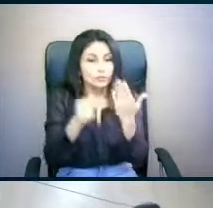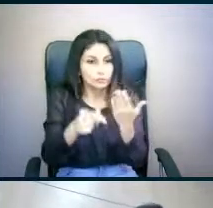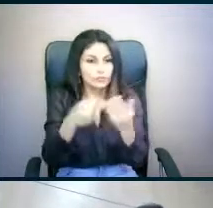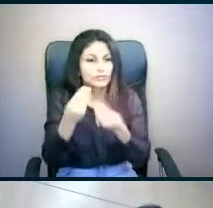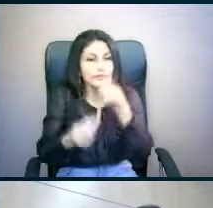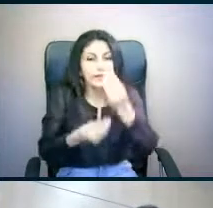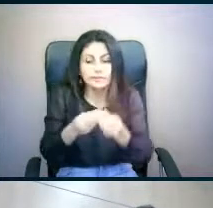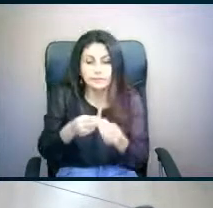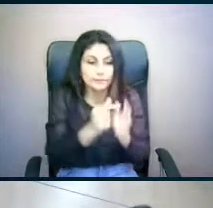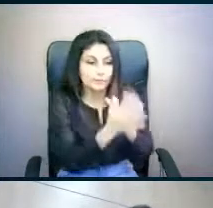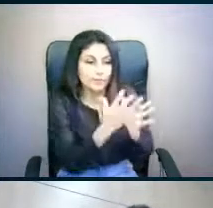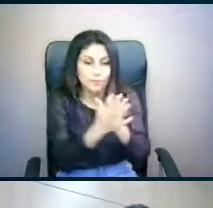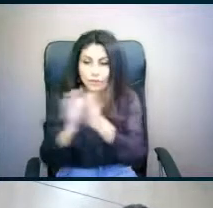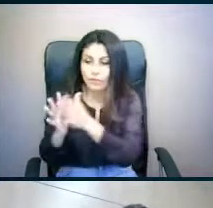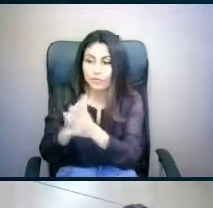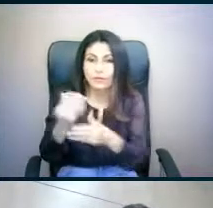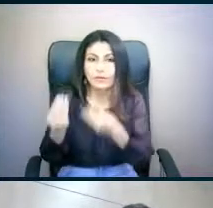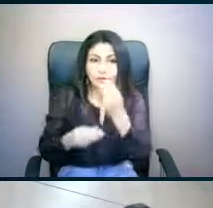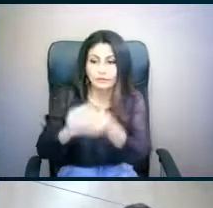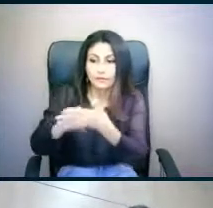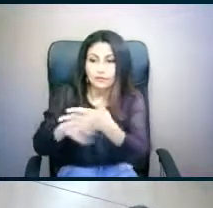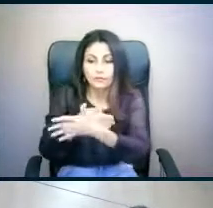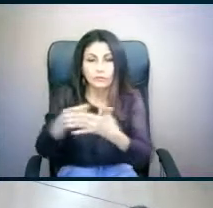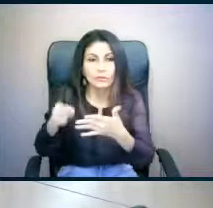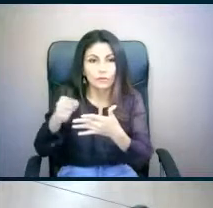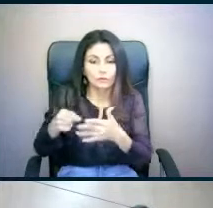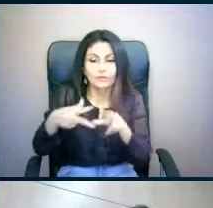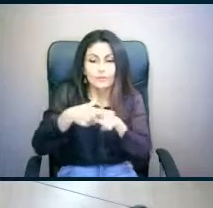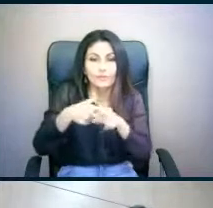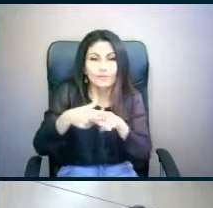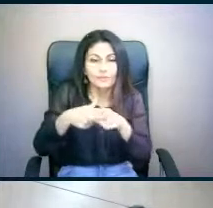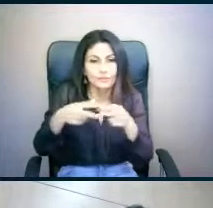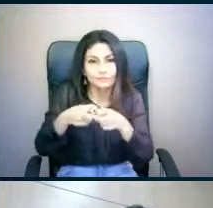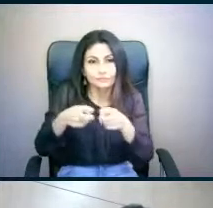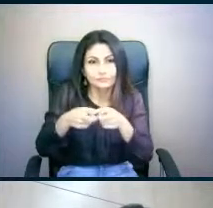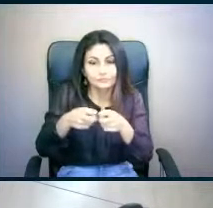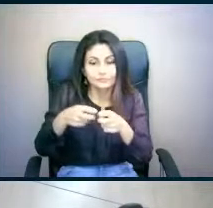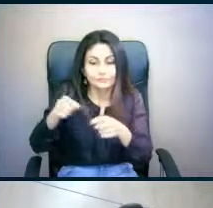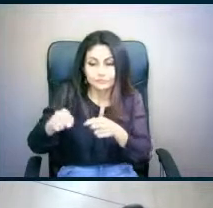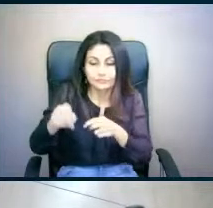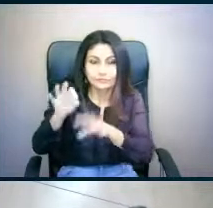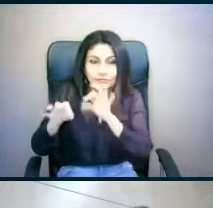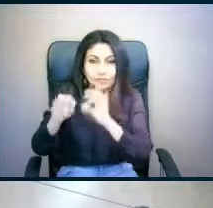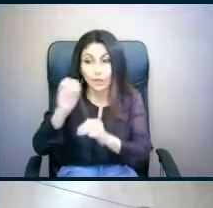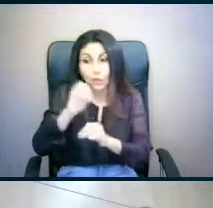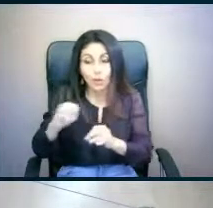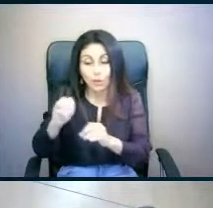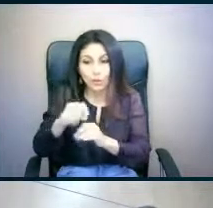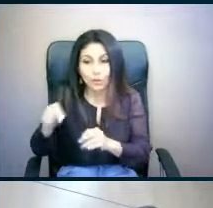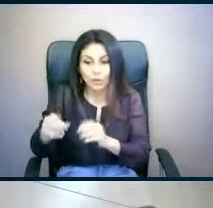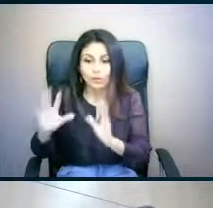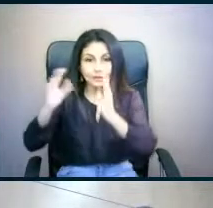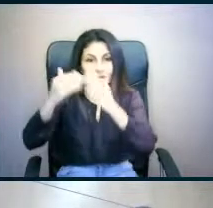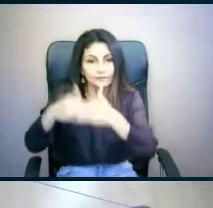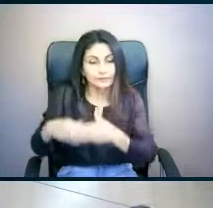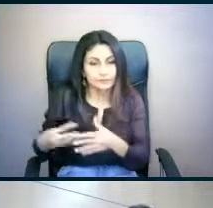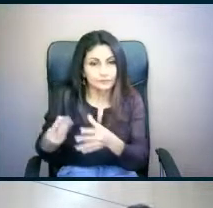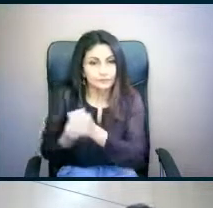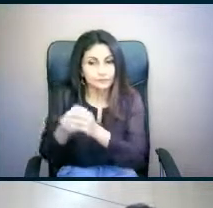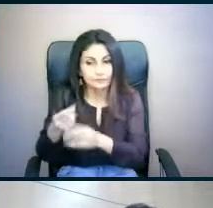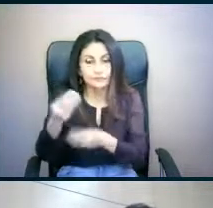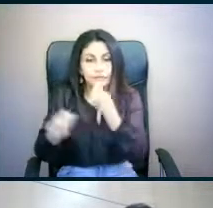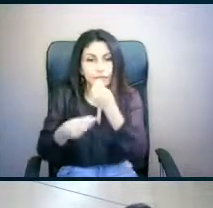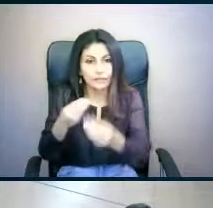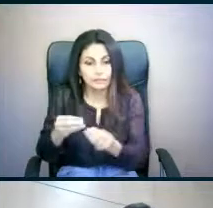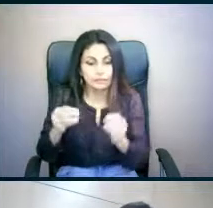de esas tablas y reportes regulatorios y reportes internos estaban alineados a